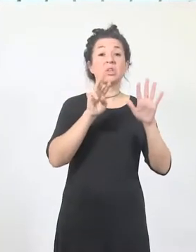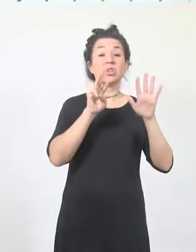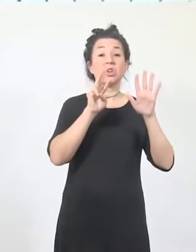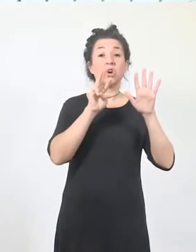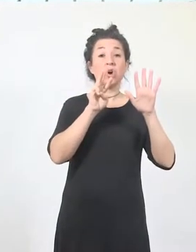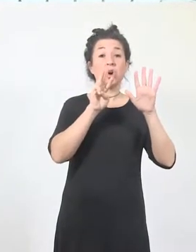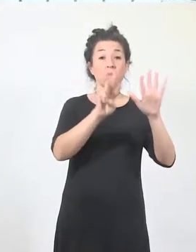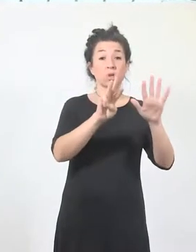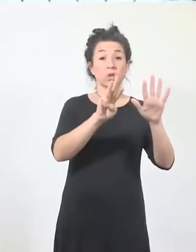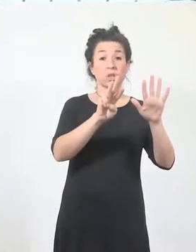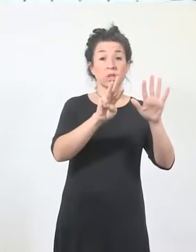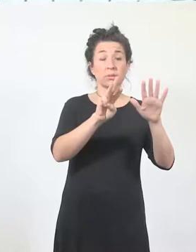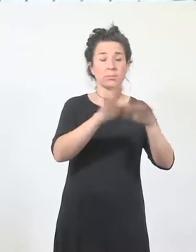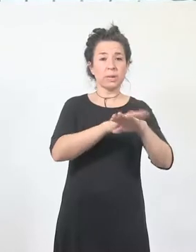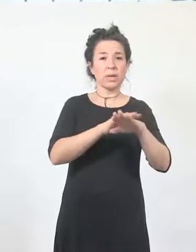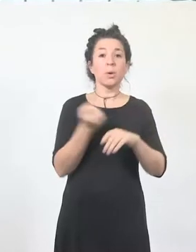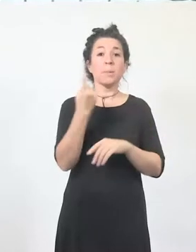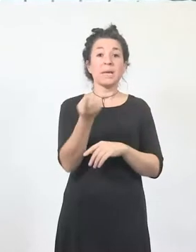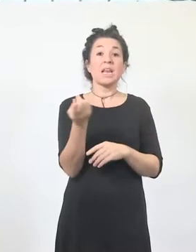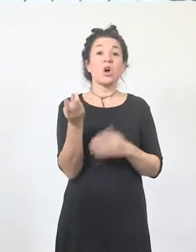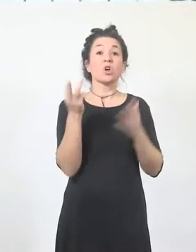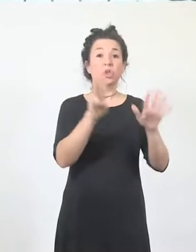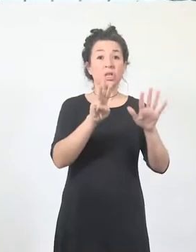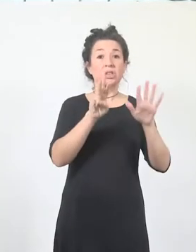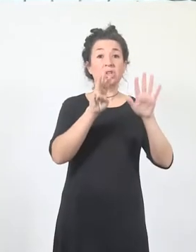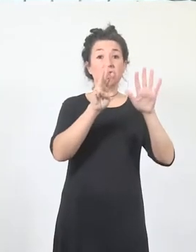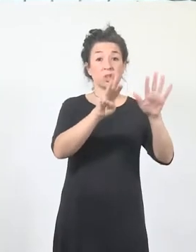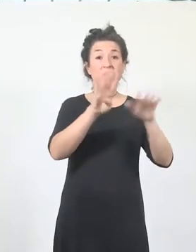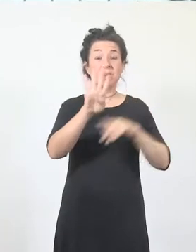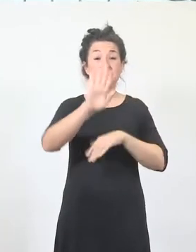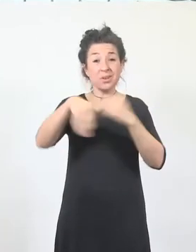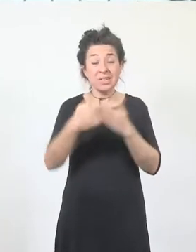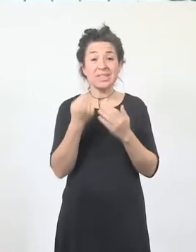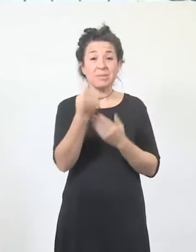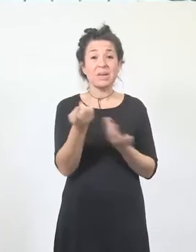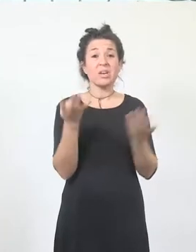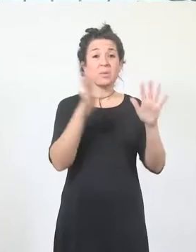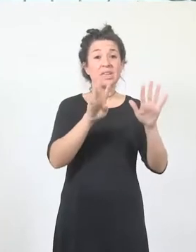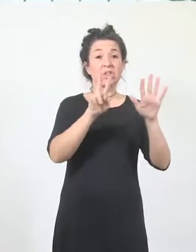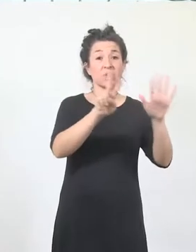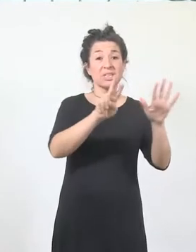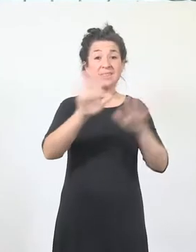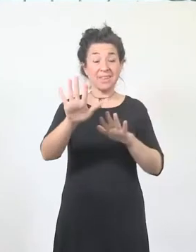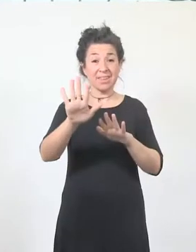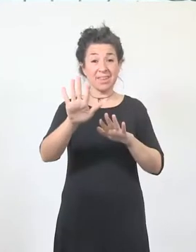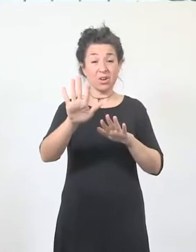1884 hasta 1975, cuando España dejó de